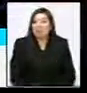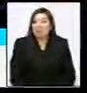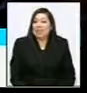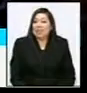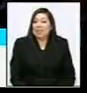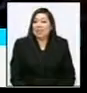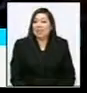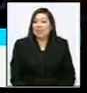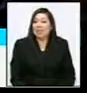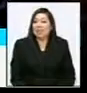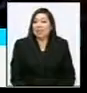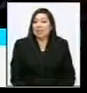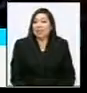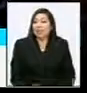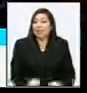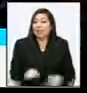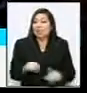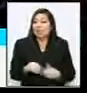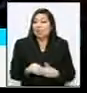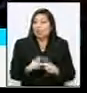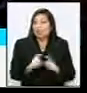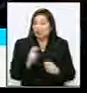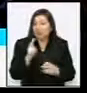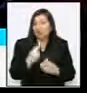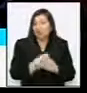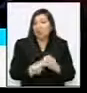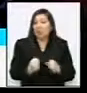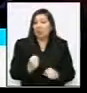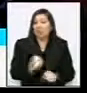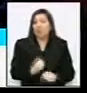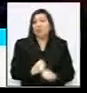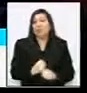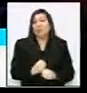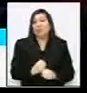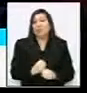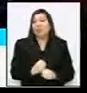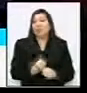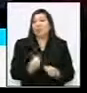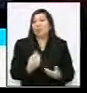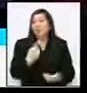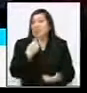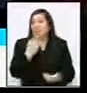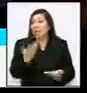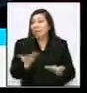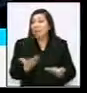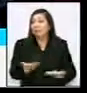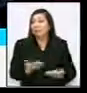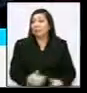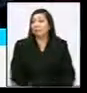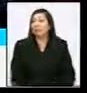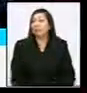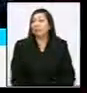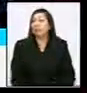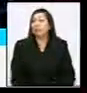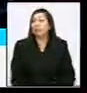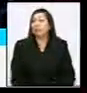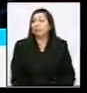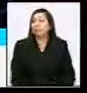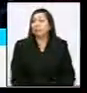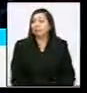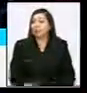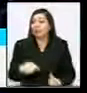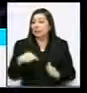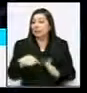Ahora, si se plantea una cuestión de confianza como la que se ha planteado, que en el